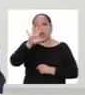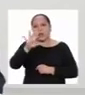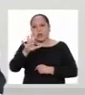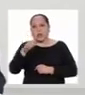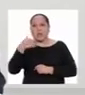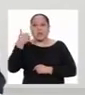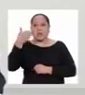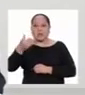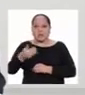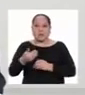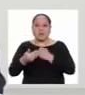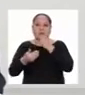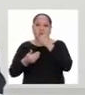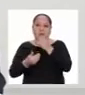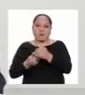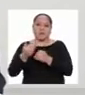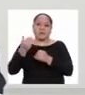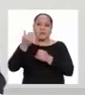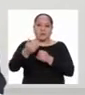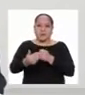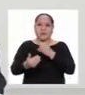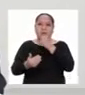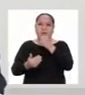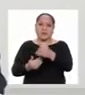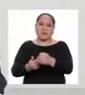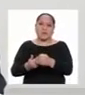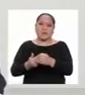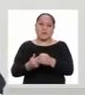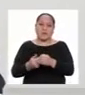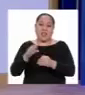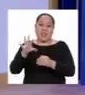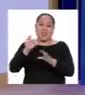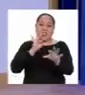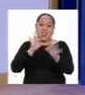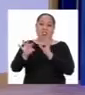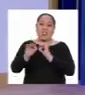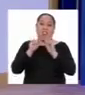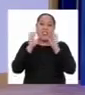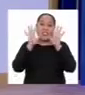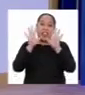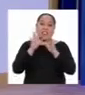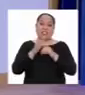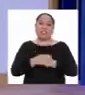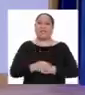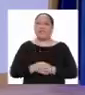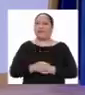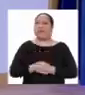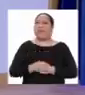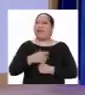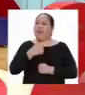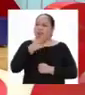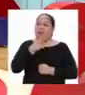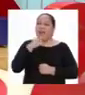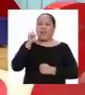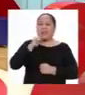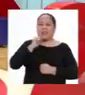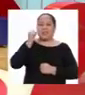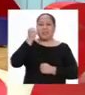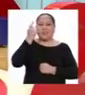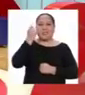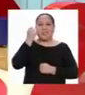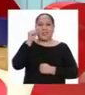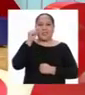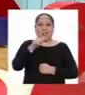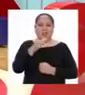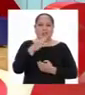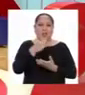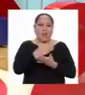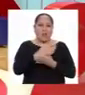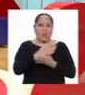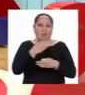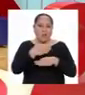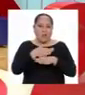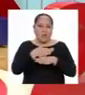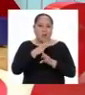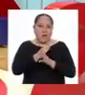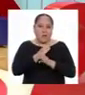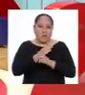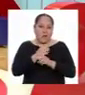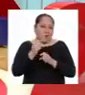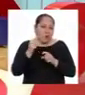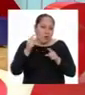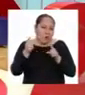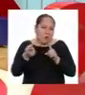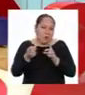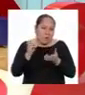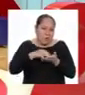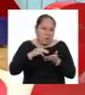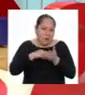1125 y así hasta llegar a 10 en nuestra lista. Ya entendí. Es una técnica mucho más operativa,